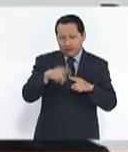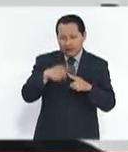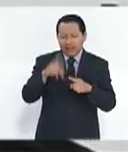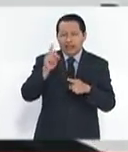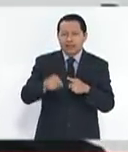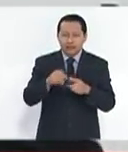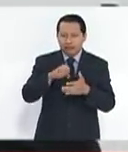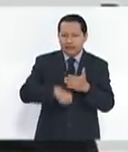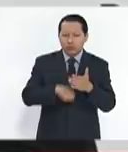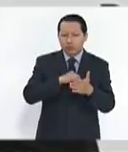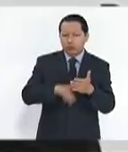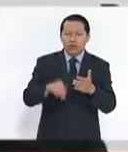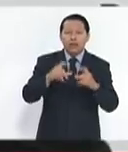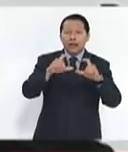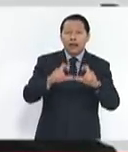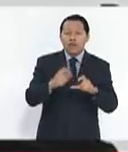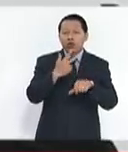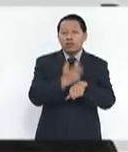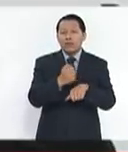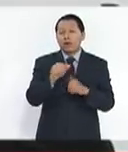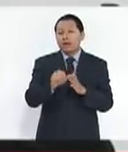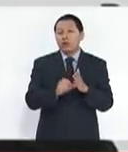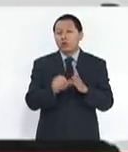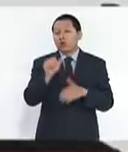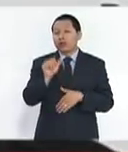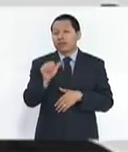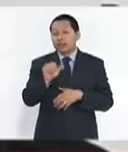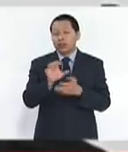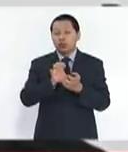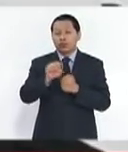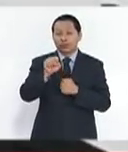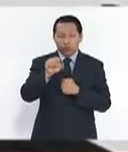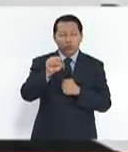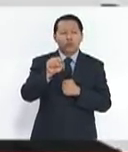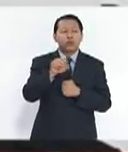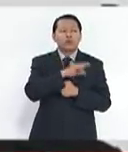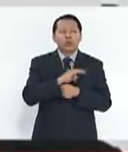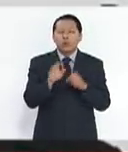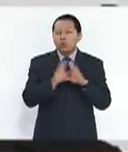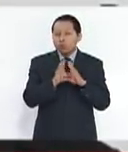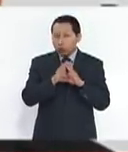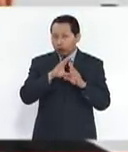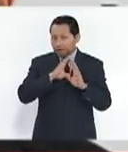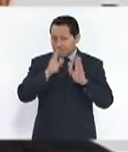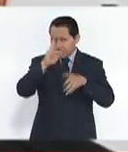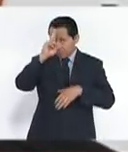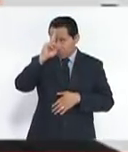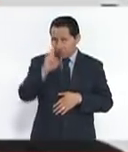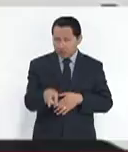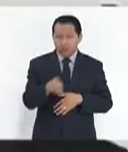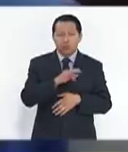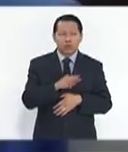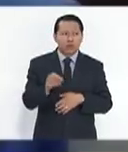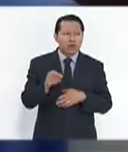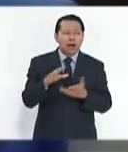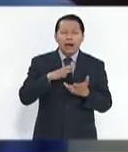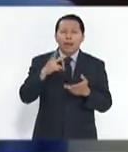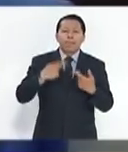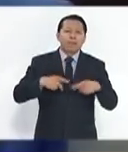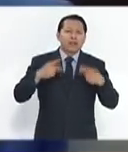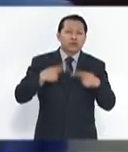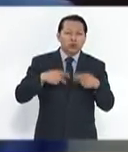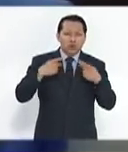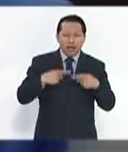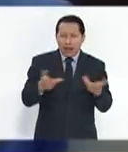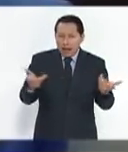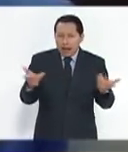deroga el párrafo 8º del artículo 16 de la Constitución, con lo que quedaría prohibido que cualquier persona sospechosa